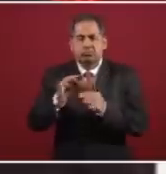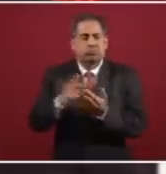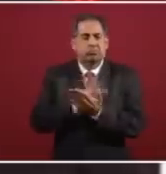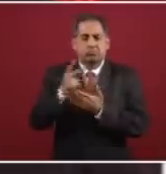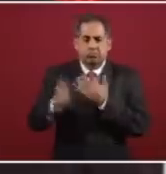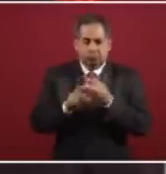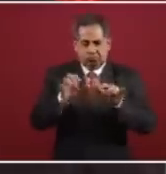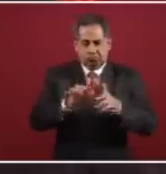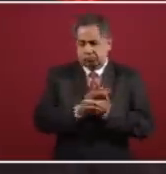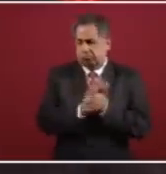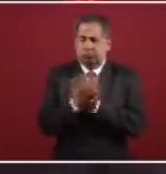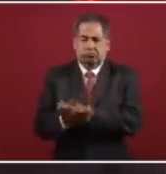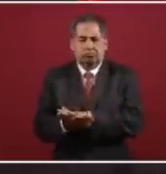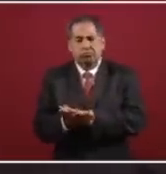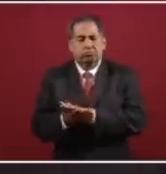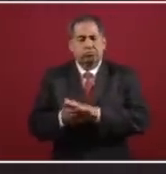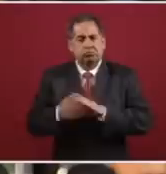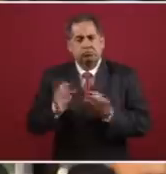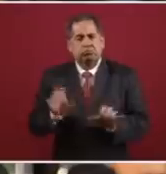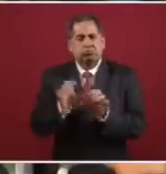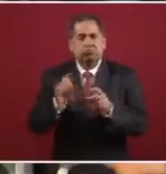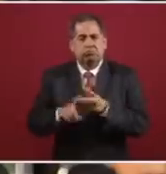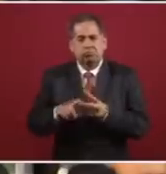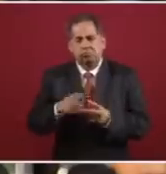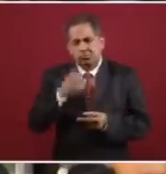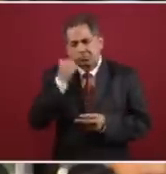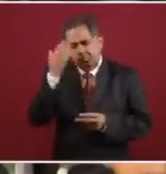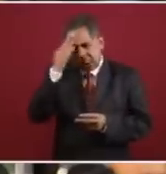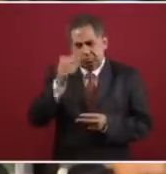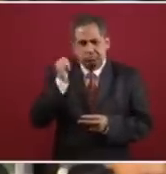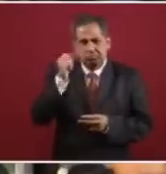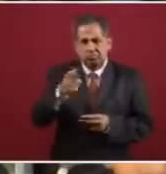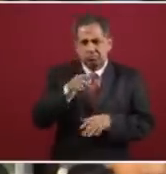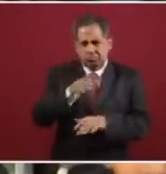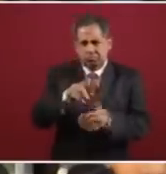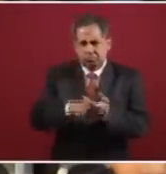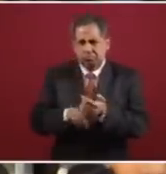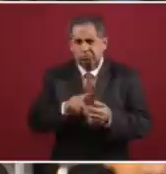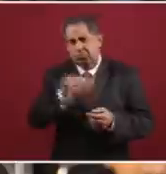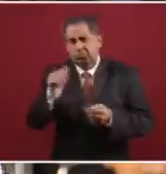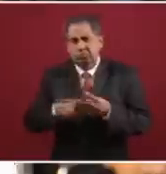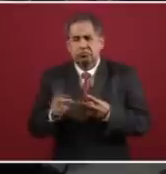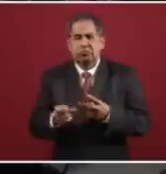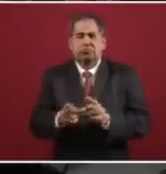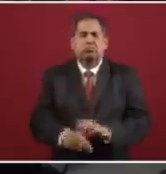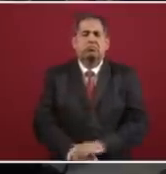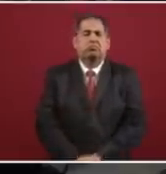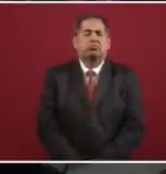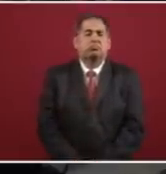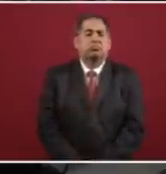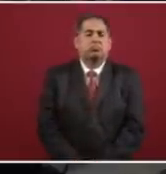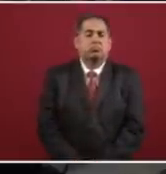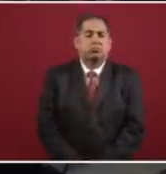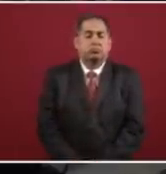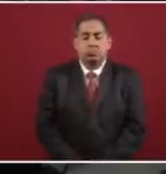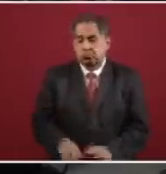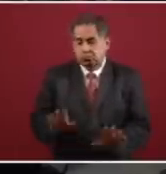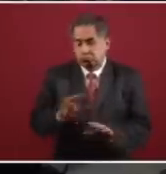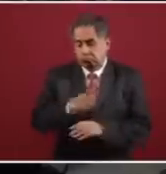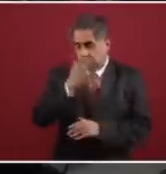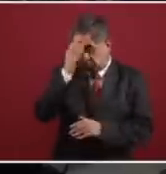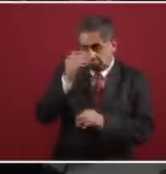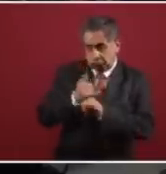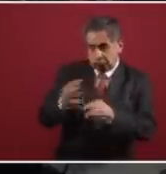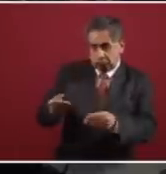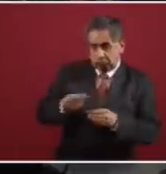de digitalización. Esa sería una que información que tiene, si me permite ahorita hacerle otra. Gracias. Bueno, no tengo información,